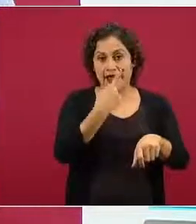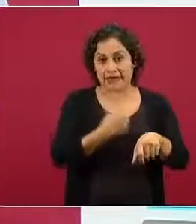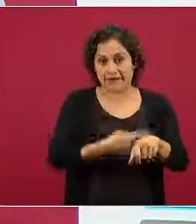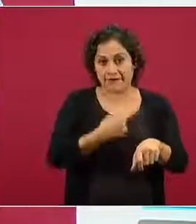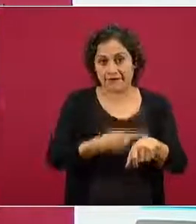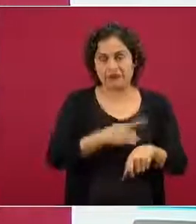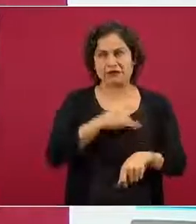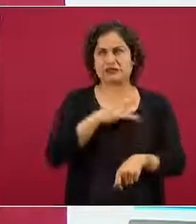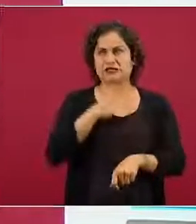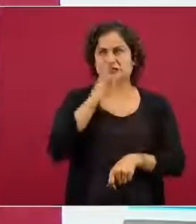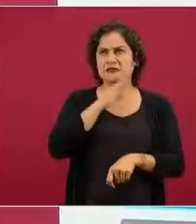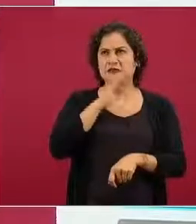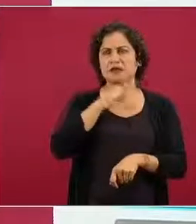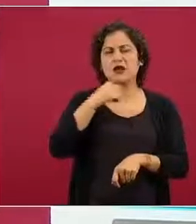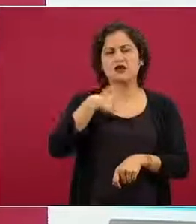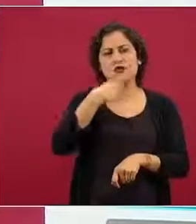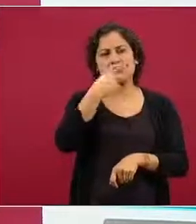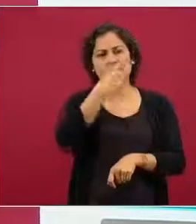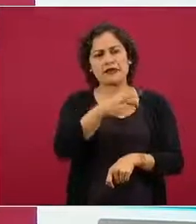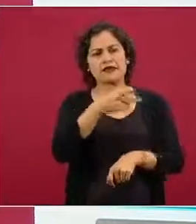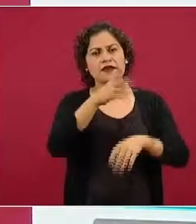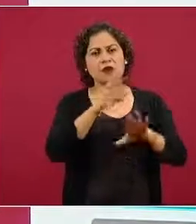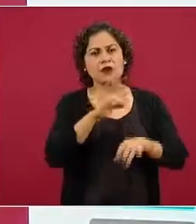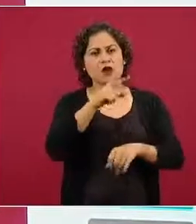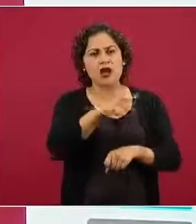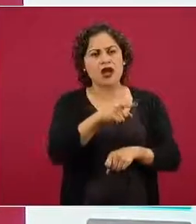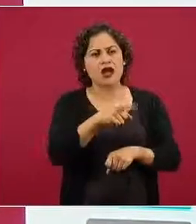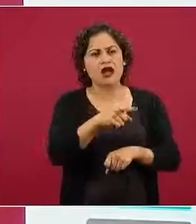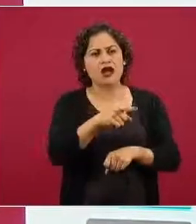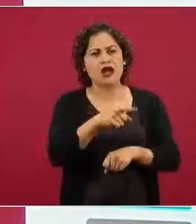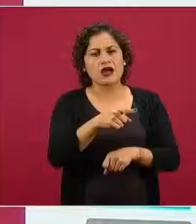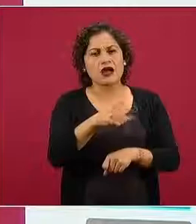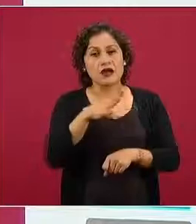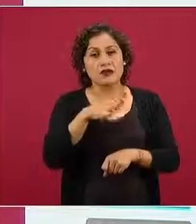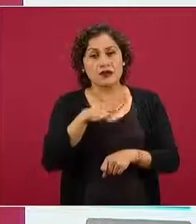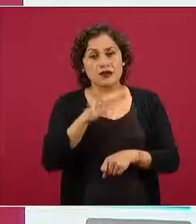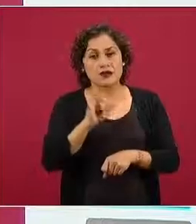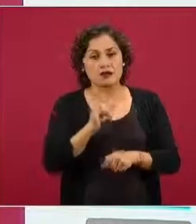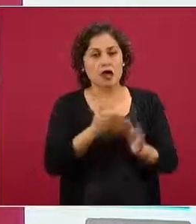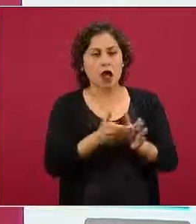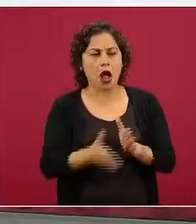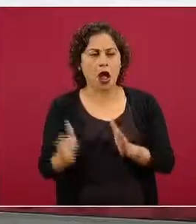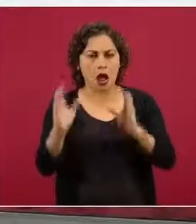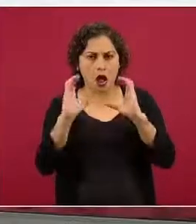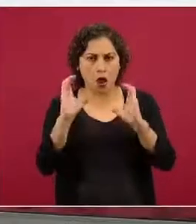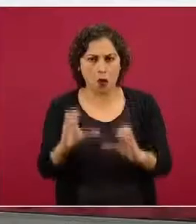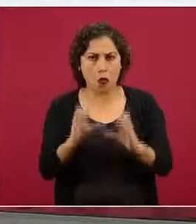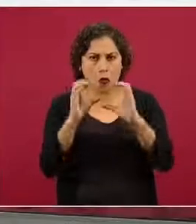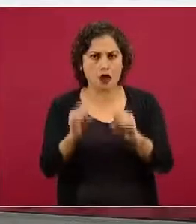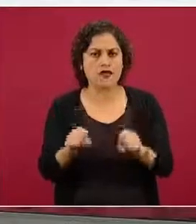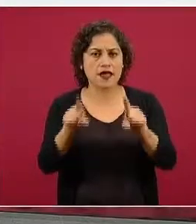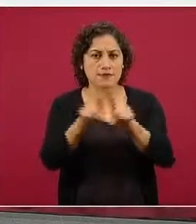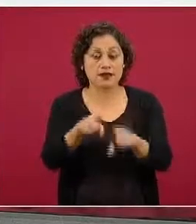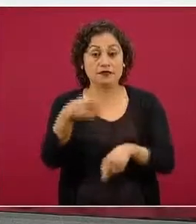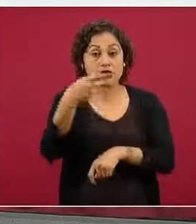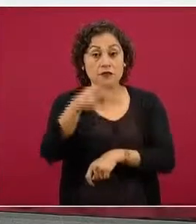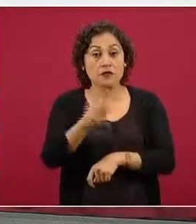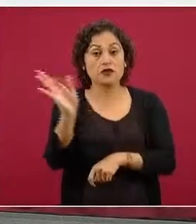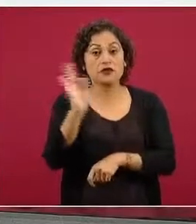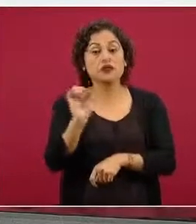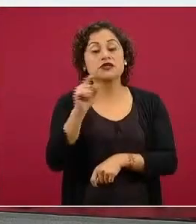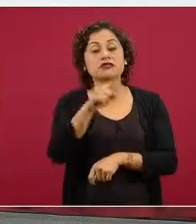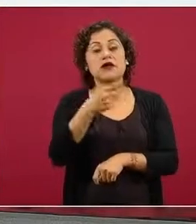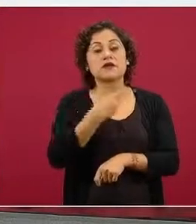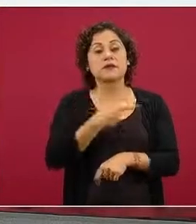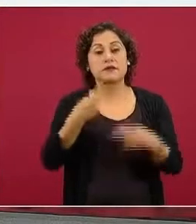no lo es, se va a cuidar, al igual se va a aislar. Y una persona que se le pueda